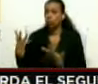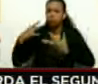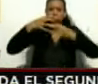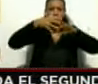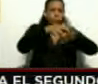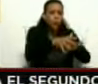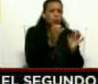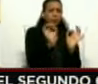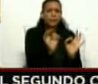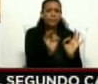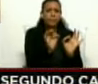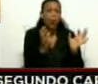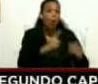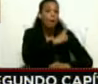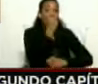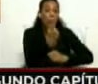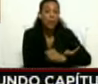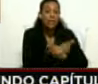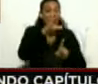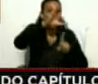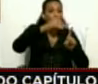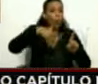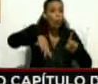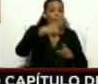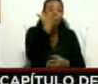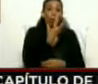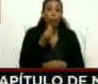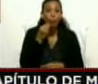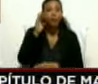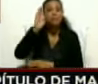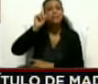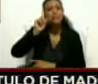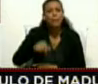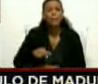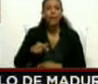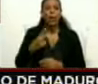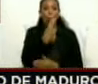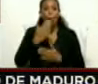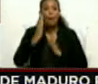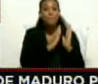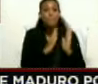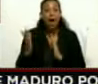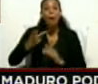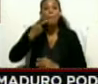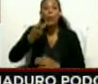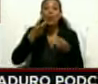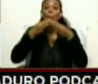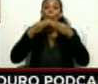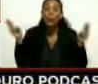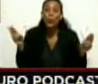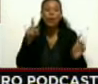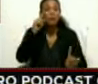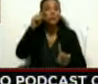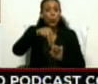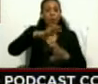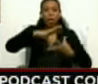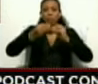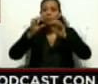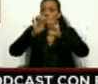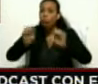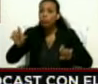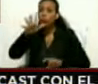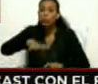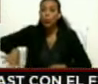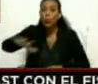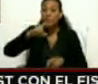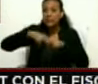Maduro con el empoderamiento climático para la juventud, pero también con programas y políticas públicas que vayan direccionados a